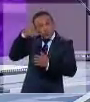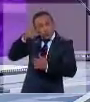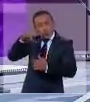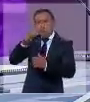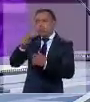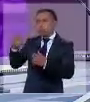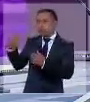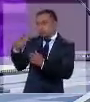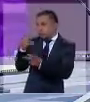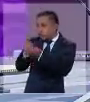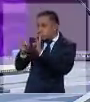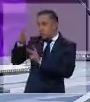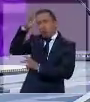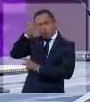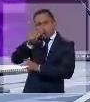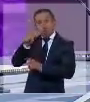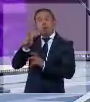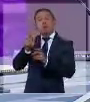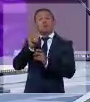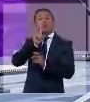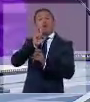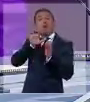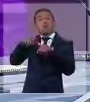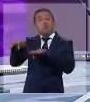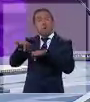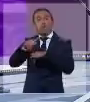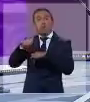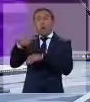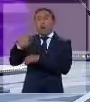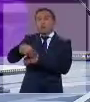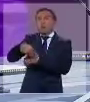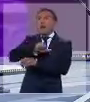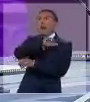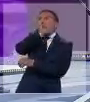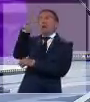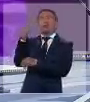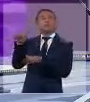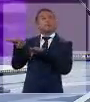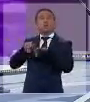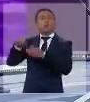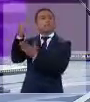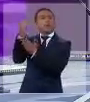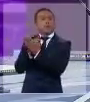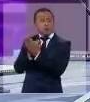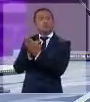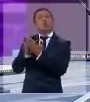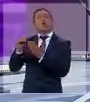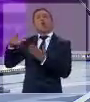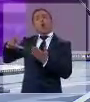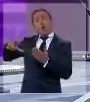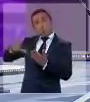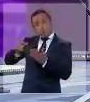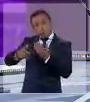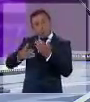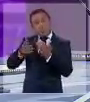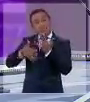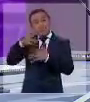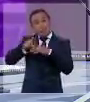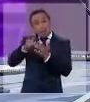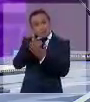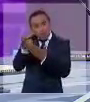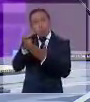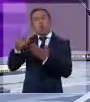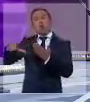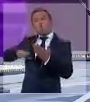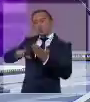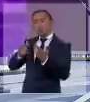reducen la jornada laboral y el Estado les subsidia a través del impuesto sobre la nómina ese salario. Eso potencia la posibilidad de que la